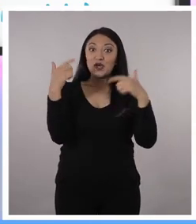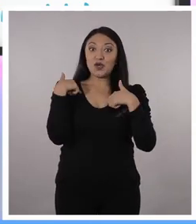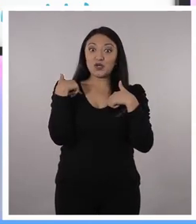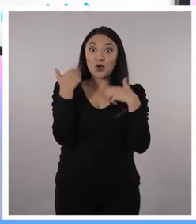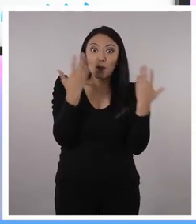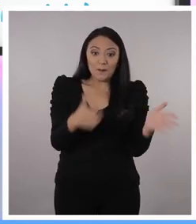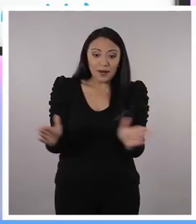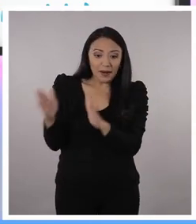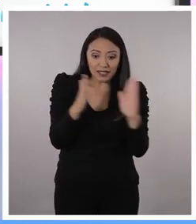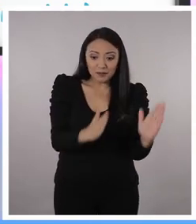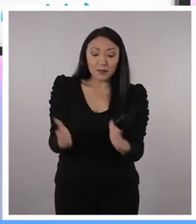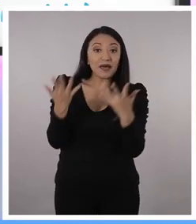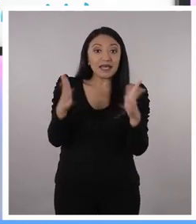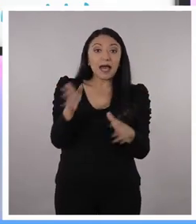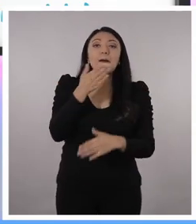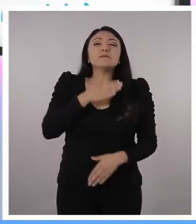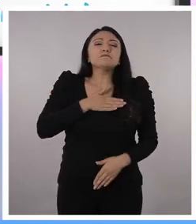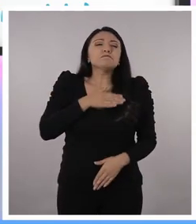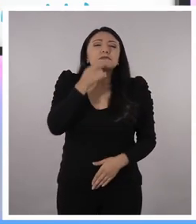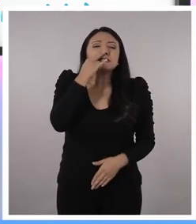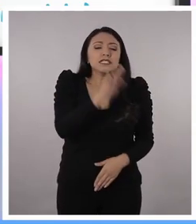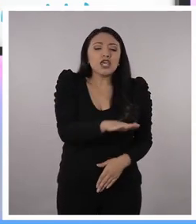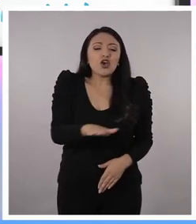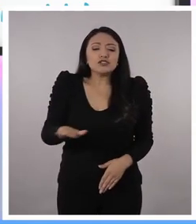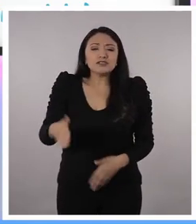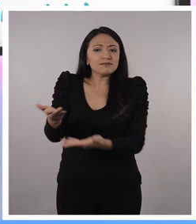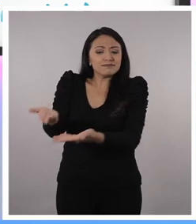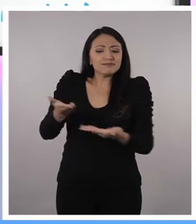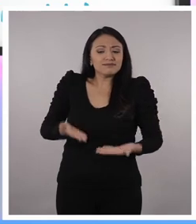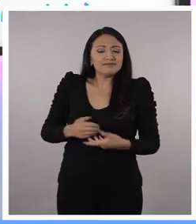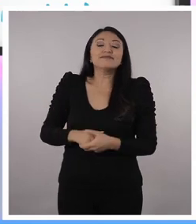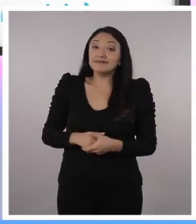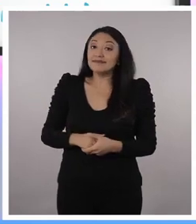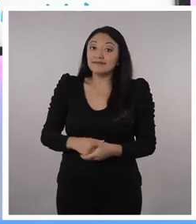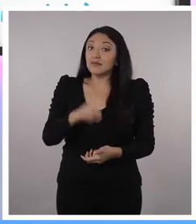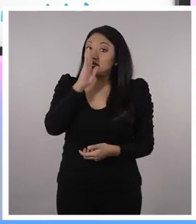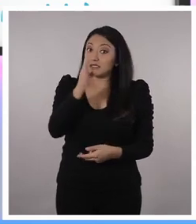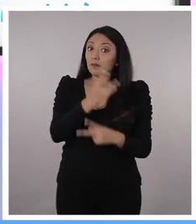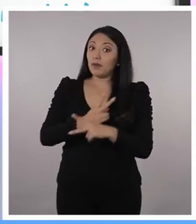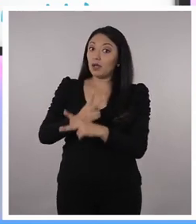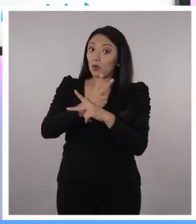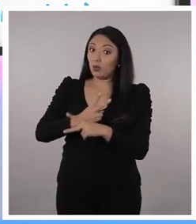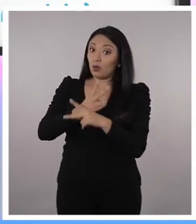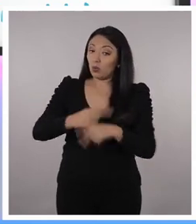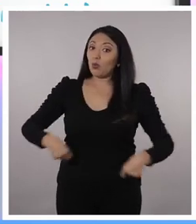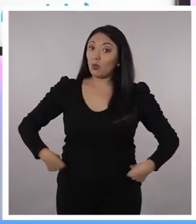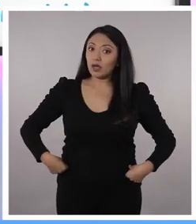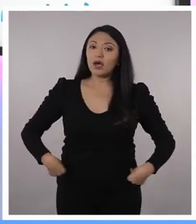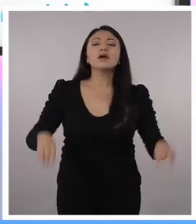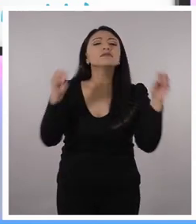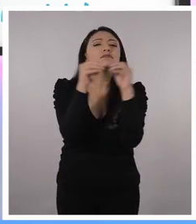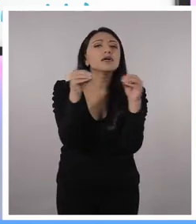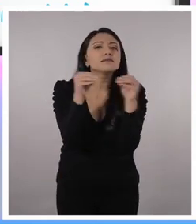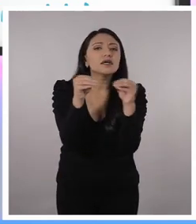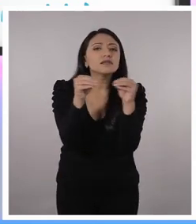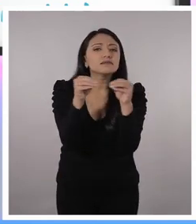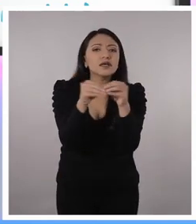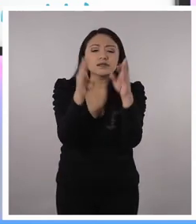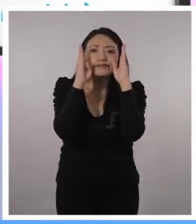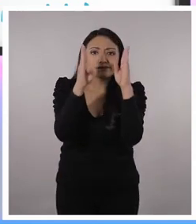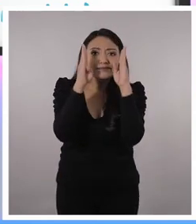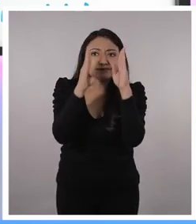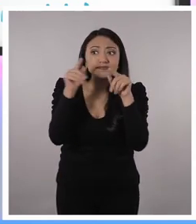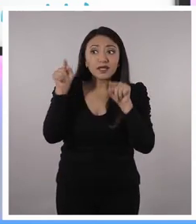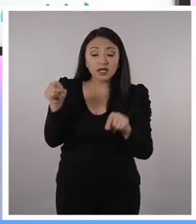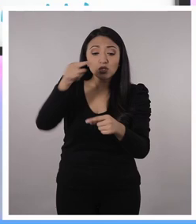ya estoy preparada para recibir a mis pequeños y pequeñas a la clase, siempre tomando en cuenta todas las precauciones. Y sobre todo, tener en